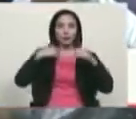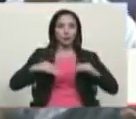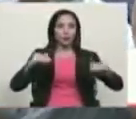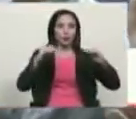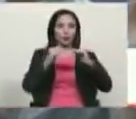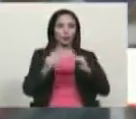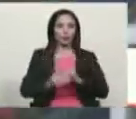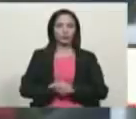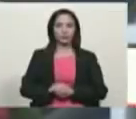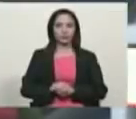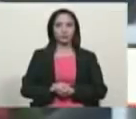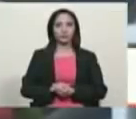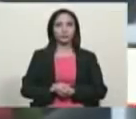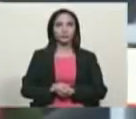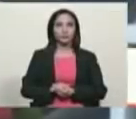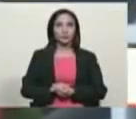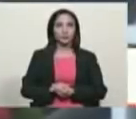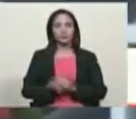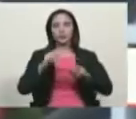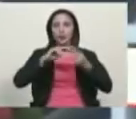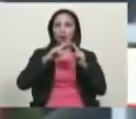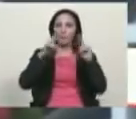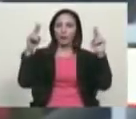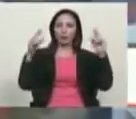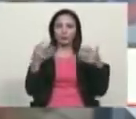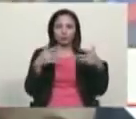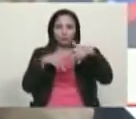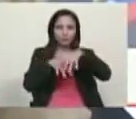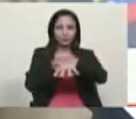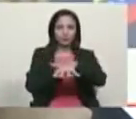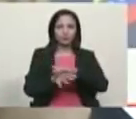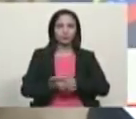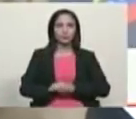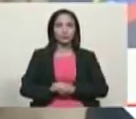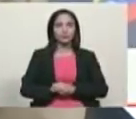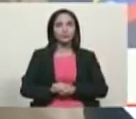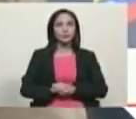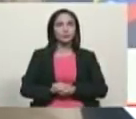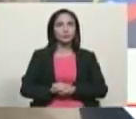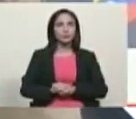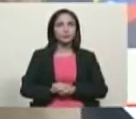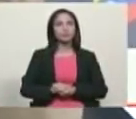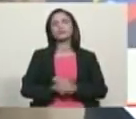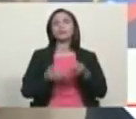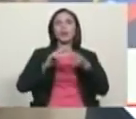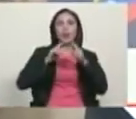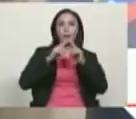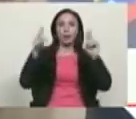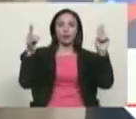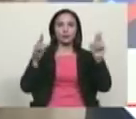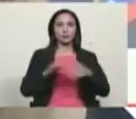igualdad. La paz integral. La paz.